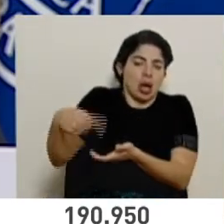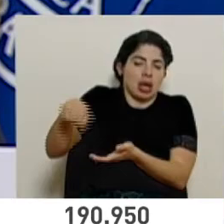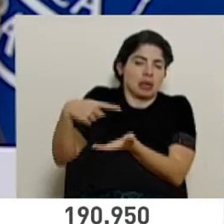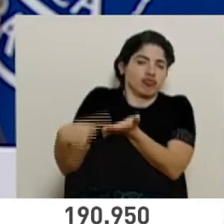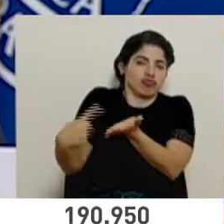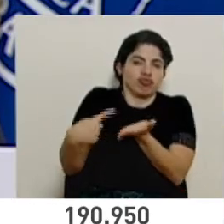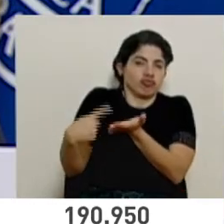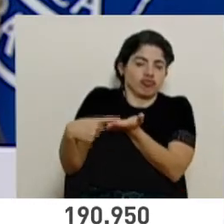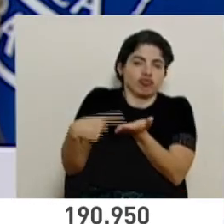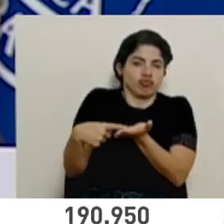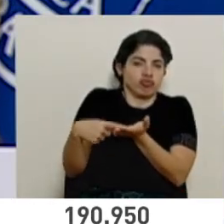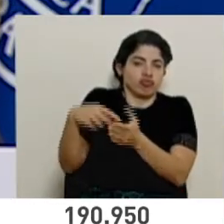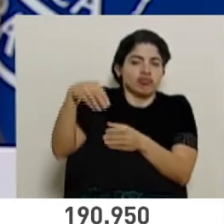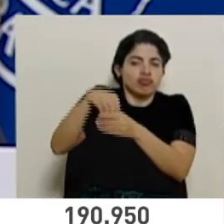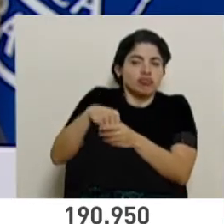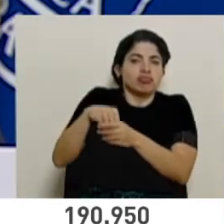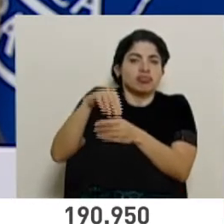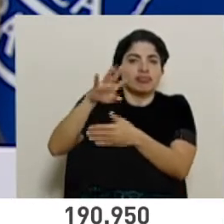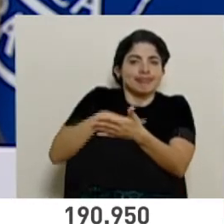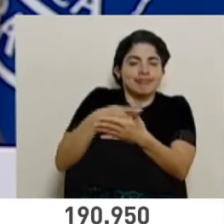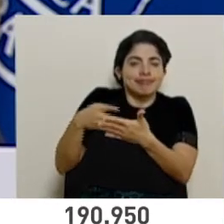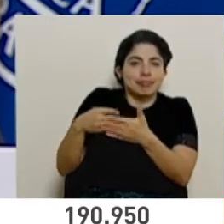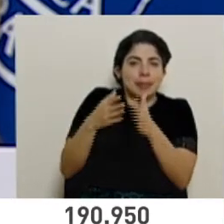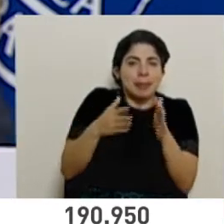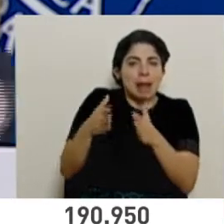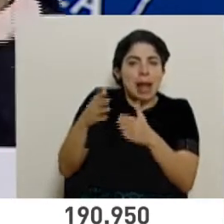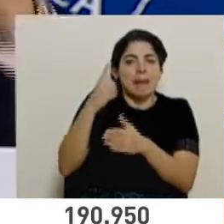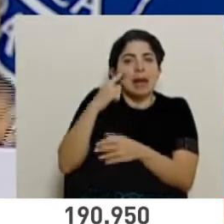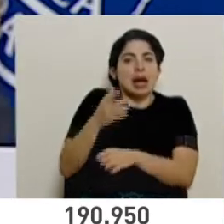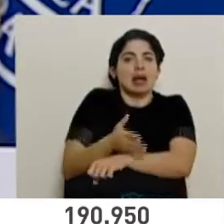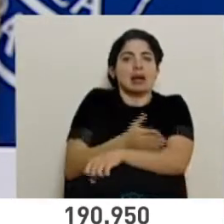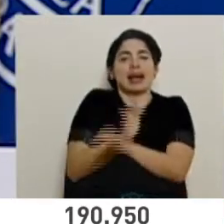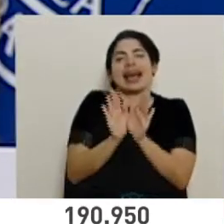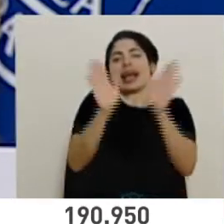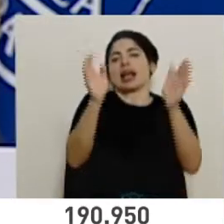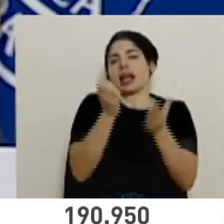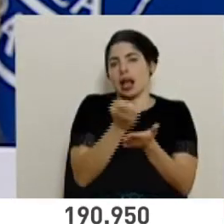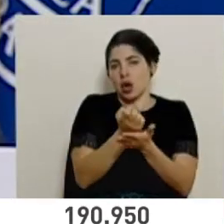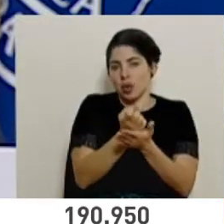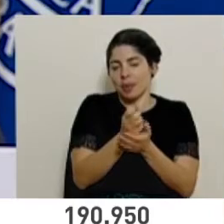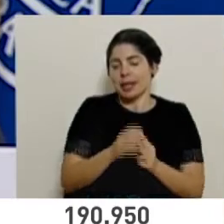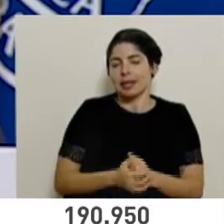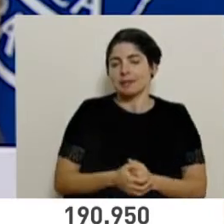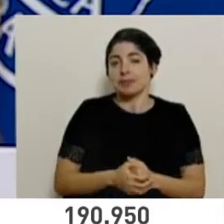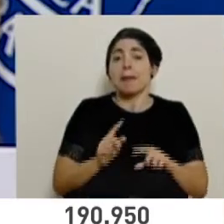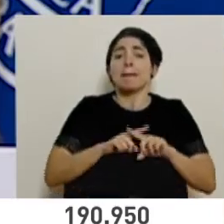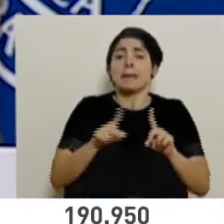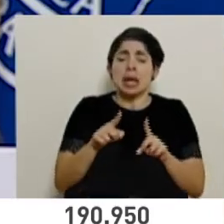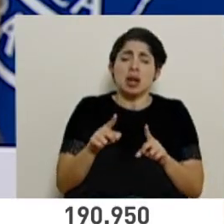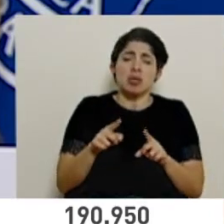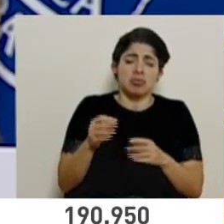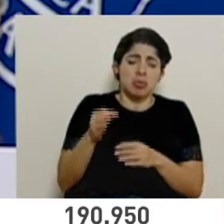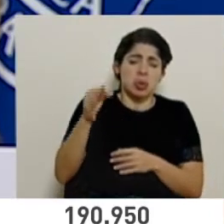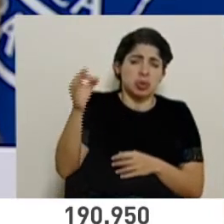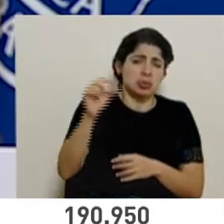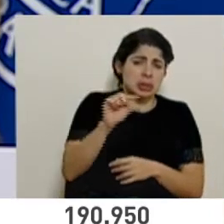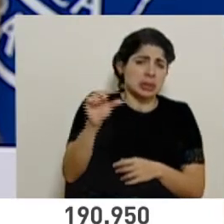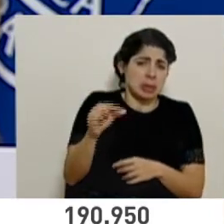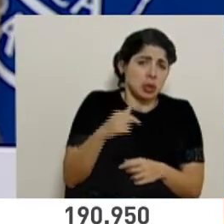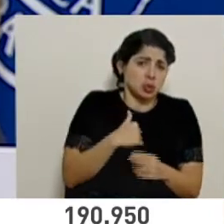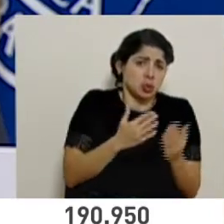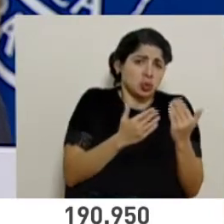discusión que tiene que ver con la agenda de recuperación macroeconómica general. Pero veremos en las próximas semanas,